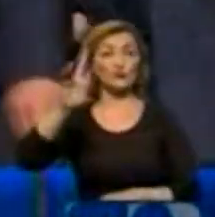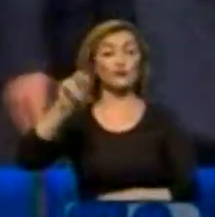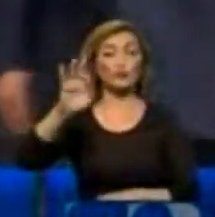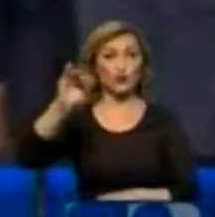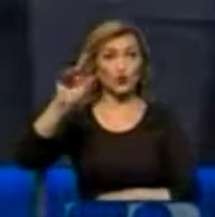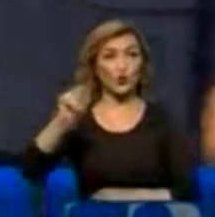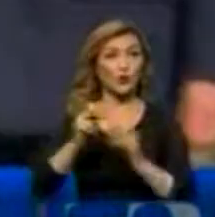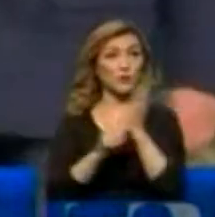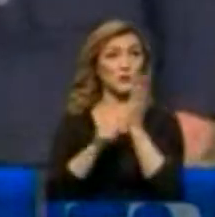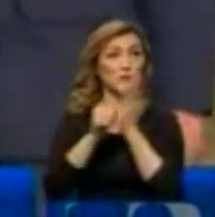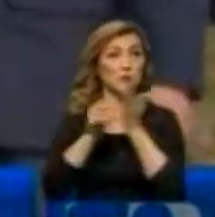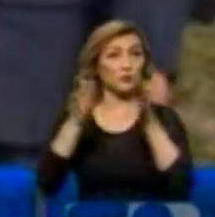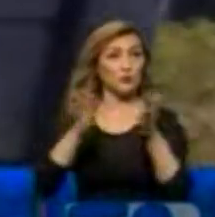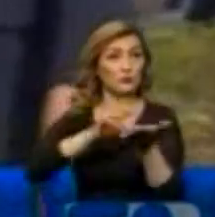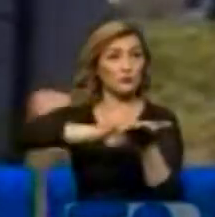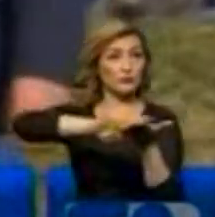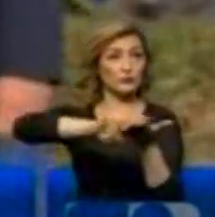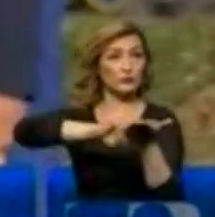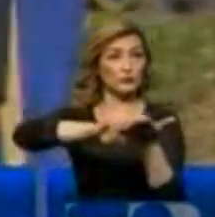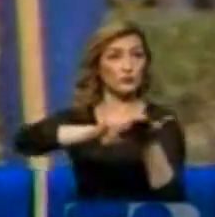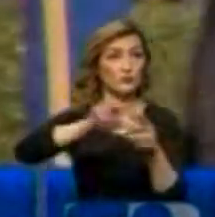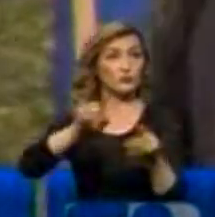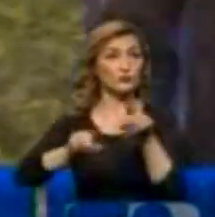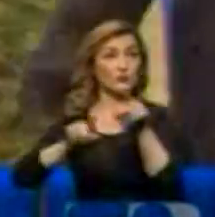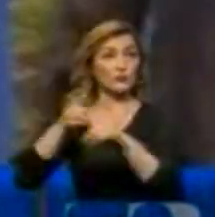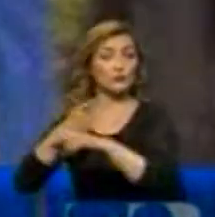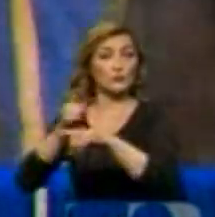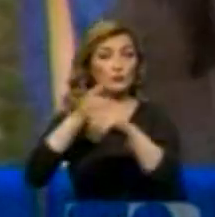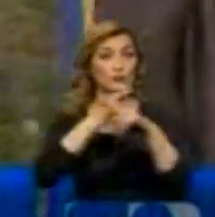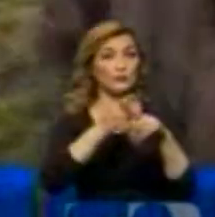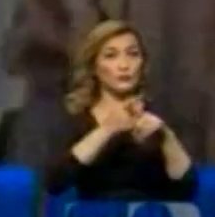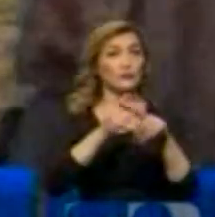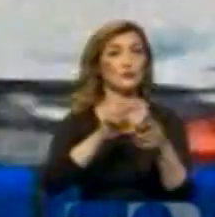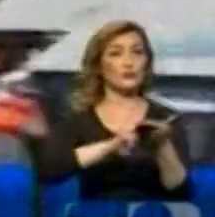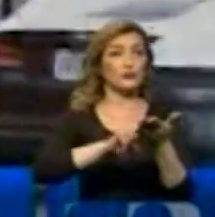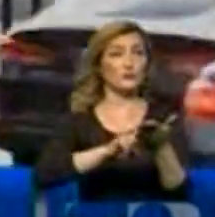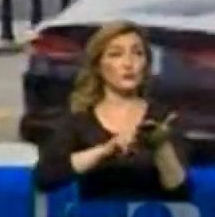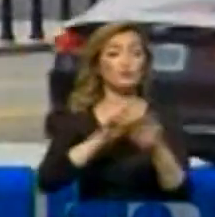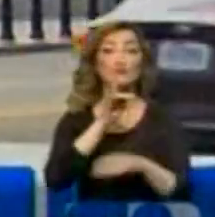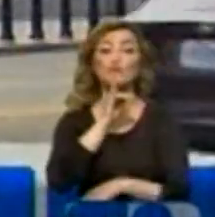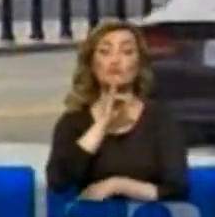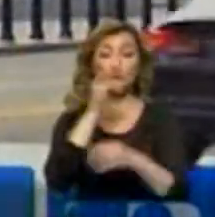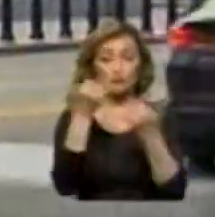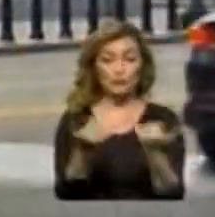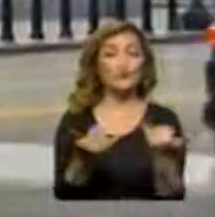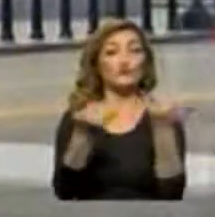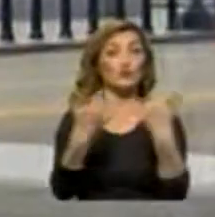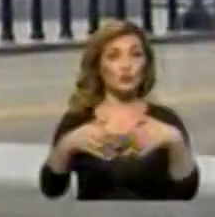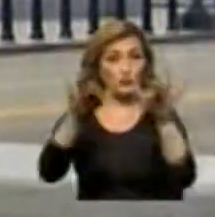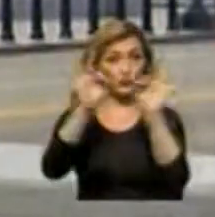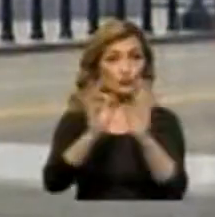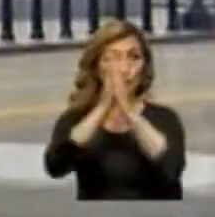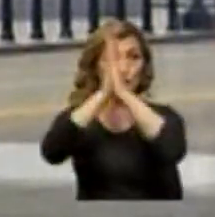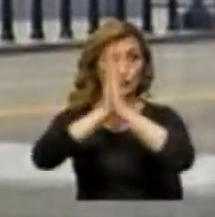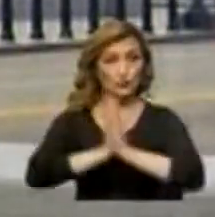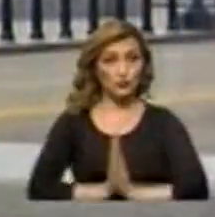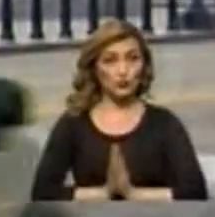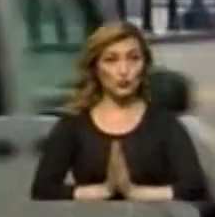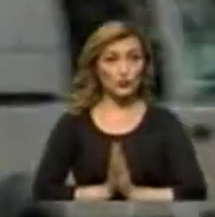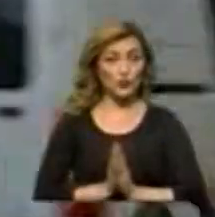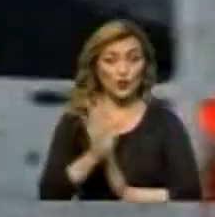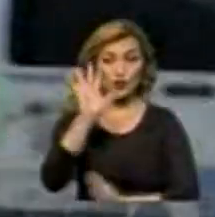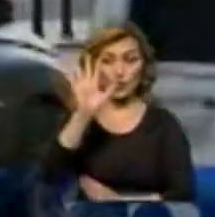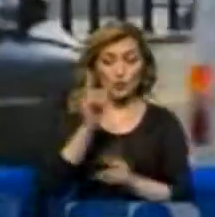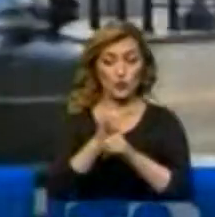Estado mantuvieron reuniones con sus pares aquí en los Estados Unidos. Por ejemplo, el día de hoy se hizo oficial el pedido para que